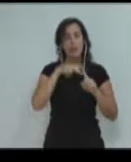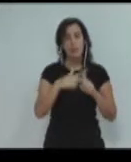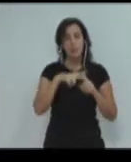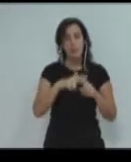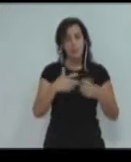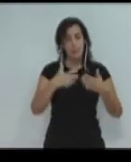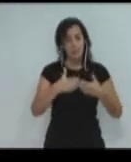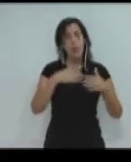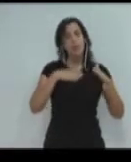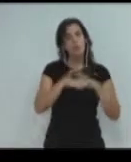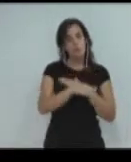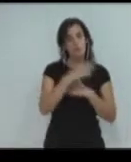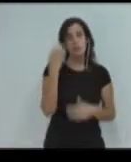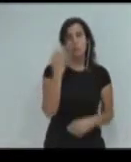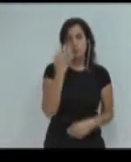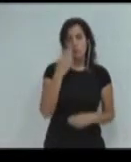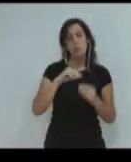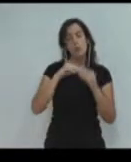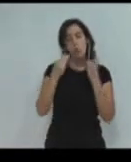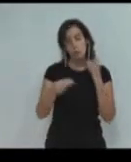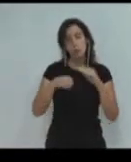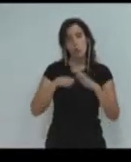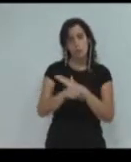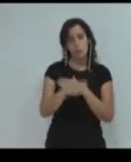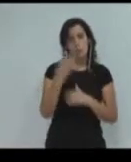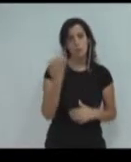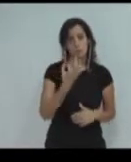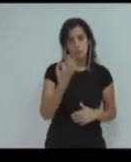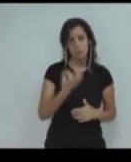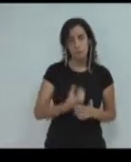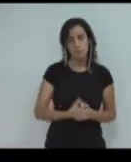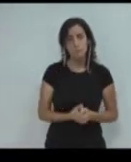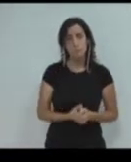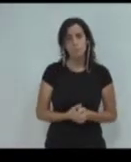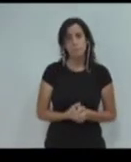ser accesible, el documento tiene que ser accesible.